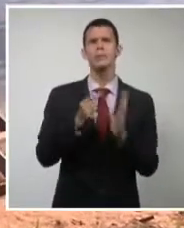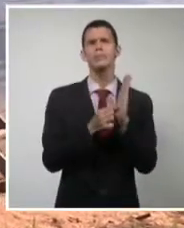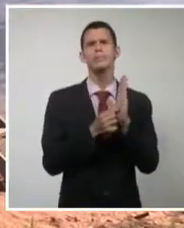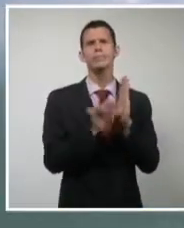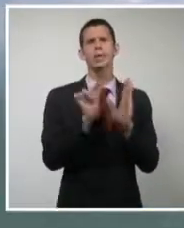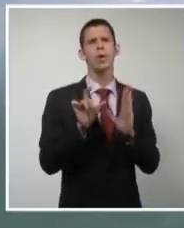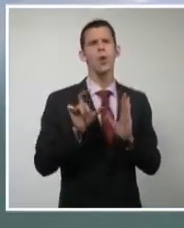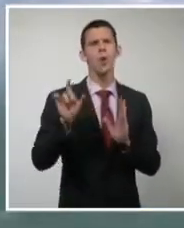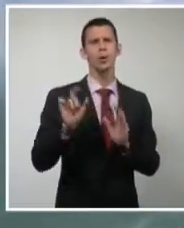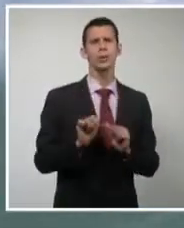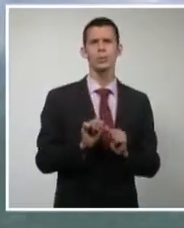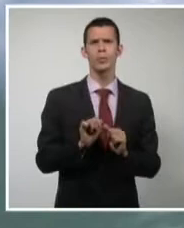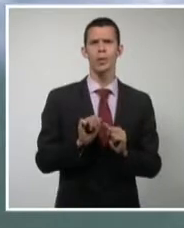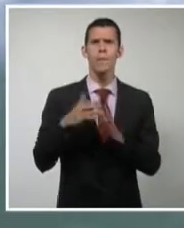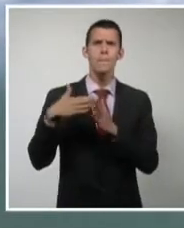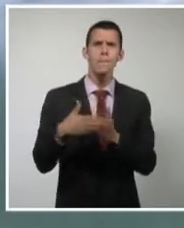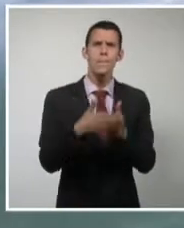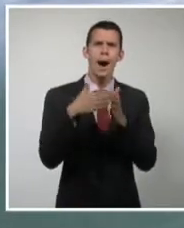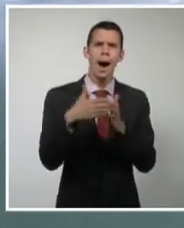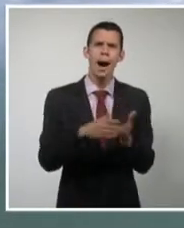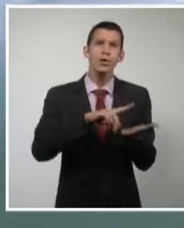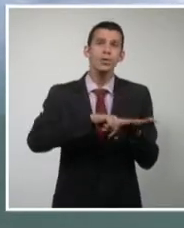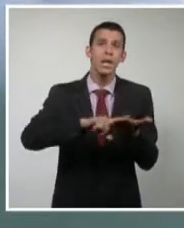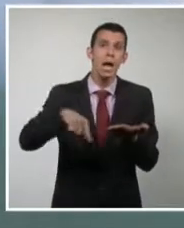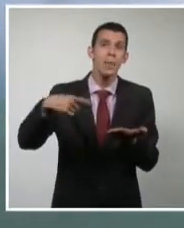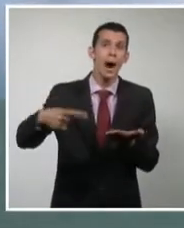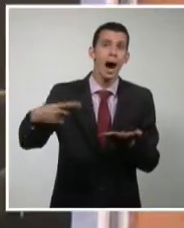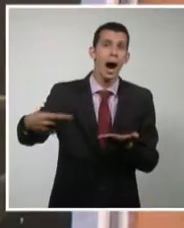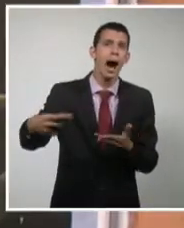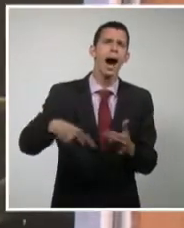a estos jóvenes y rompe el silencio de la Navanilla con